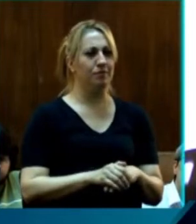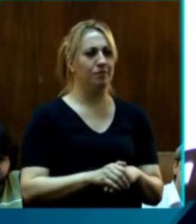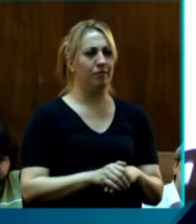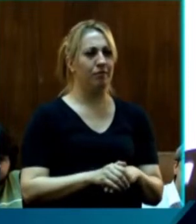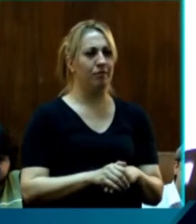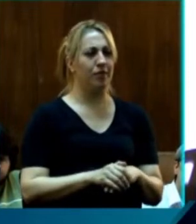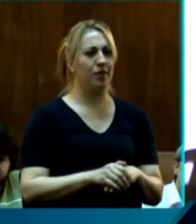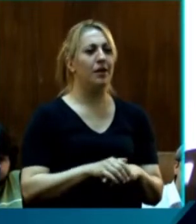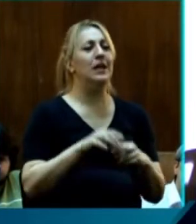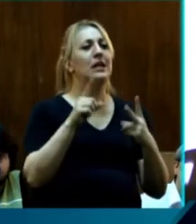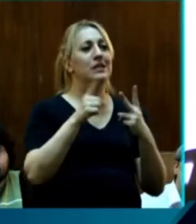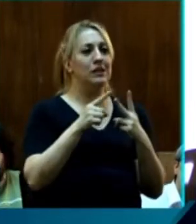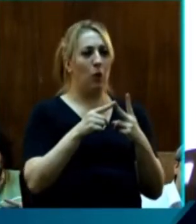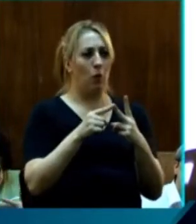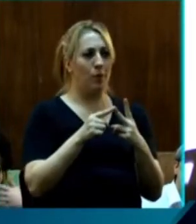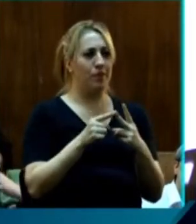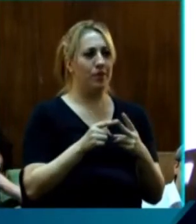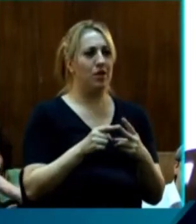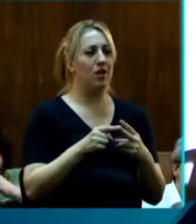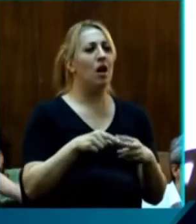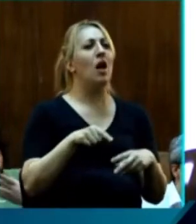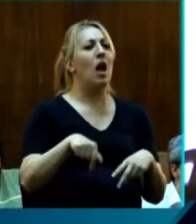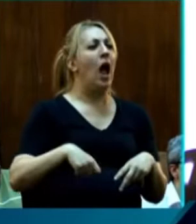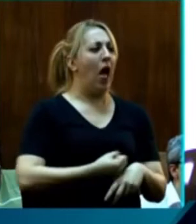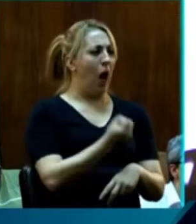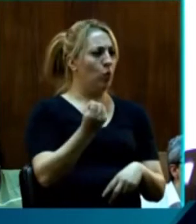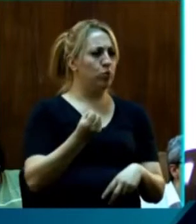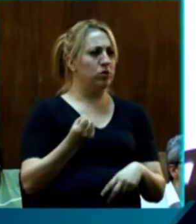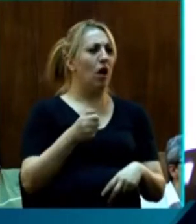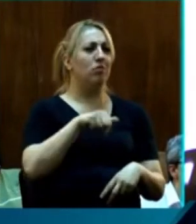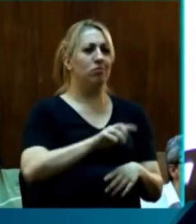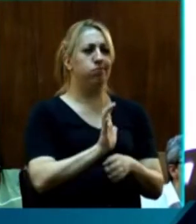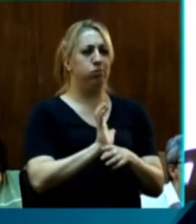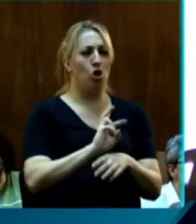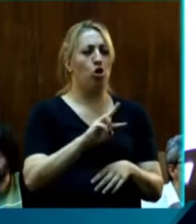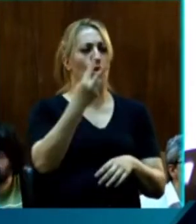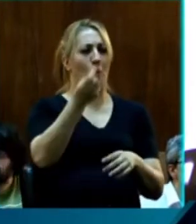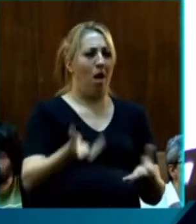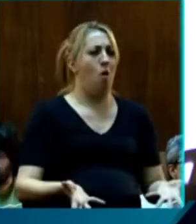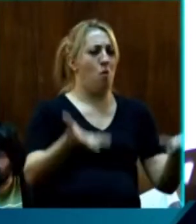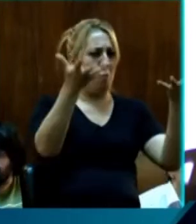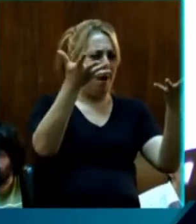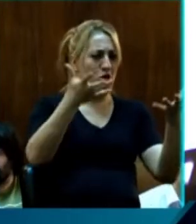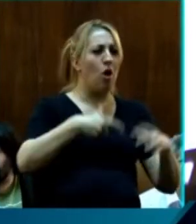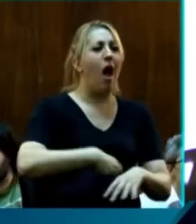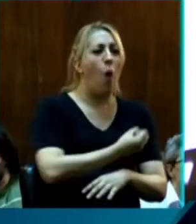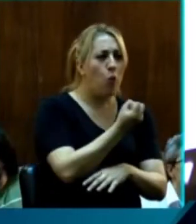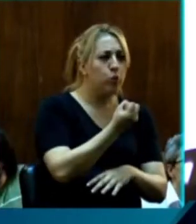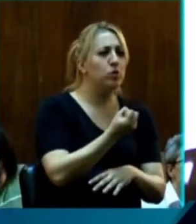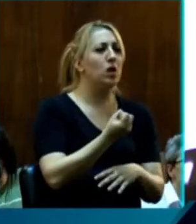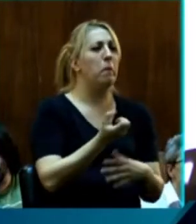cuestión, el ajuste. Acá tenemos un doble tarifazo. Primero un ajuste por el SER que va a